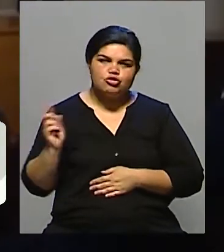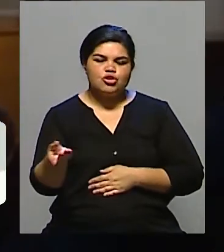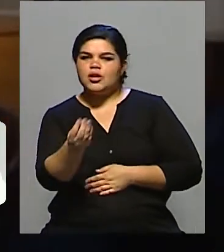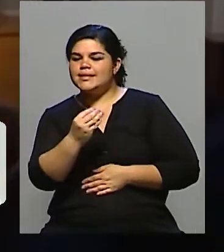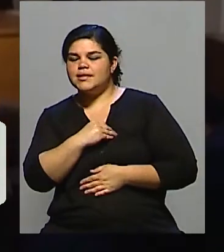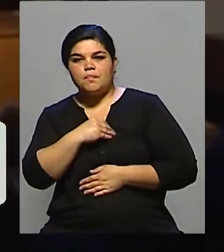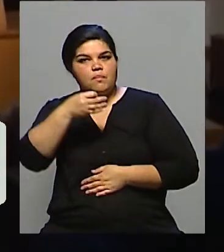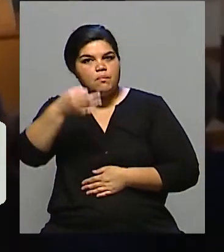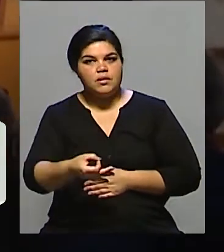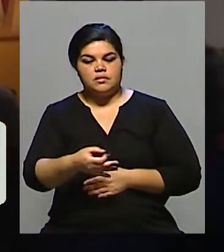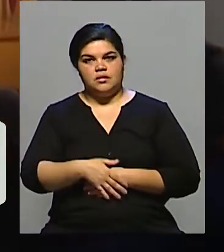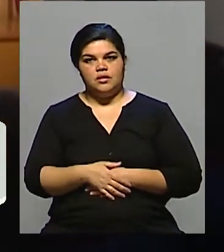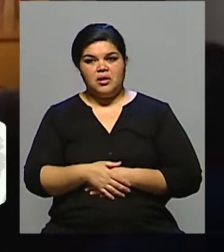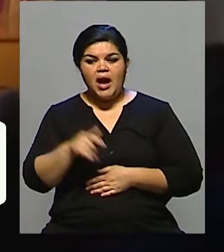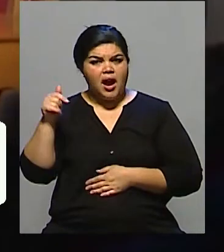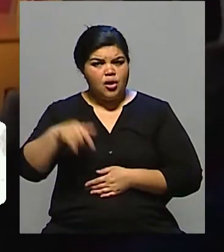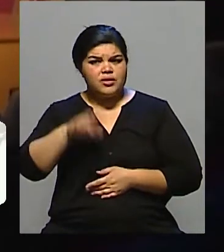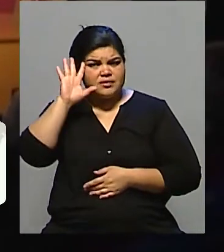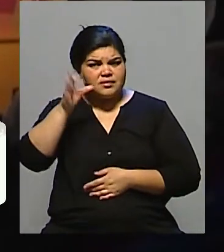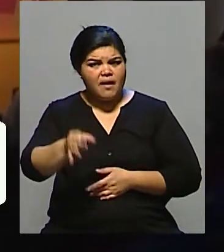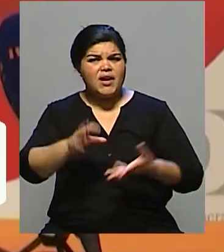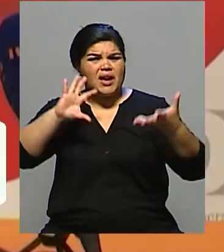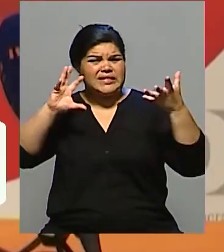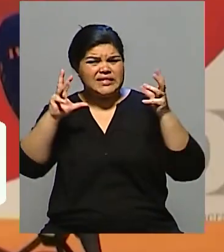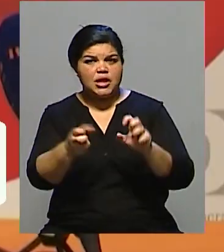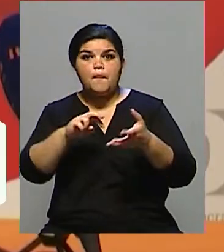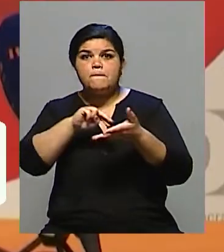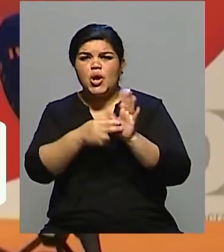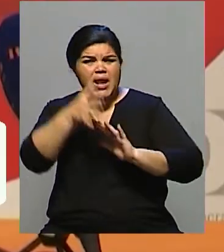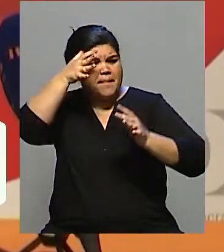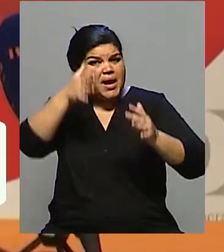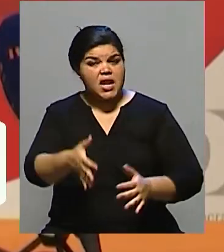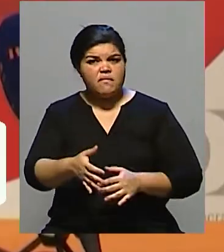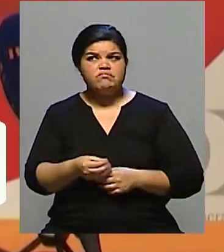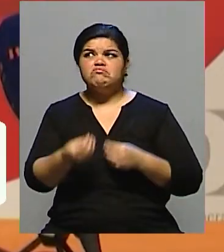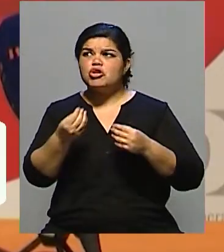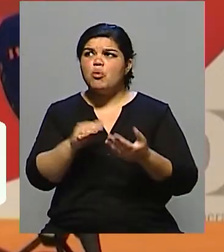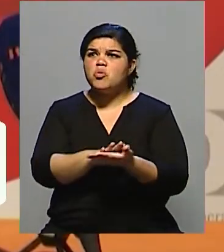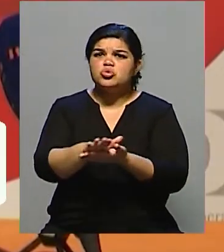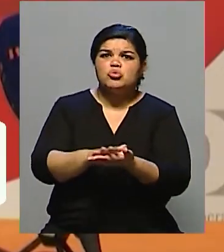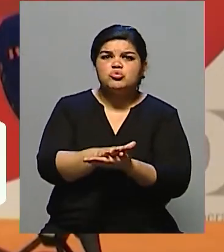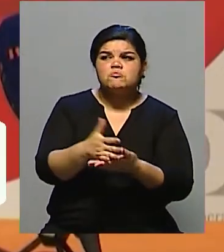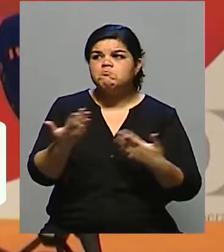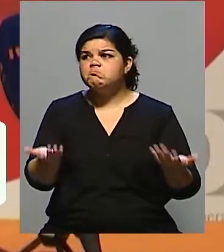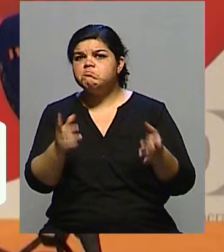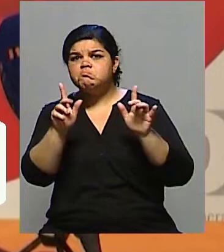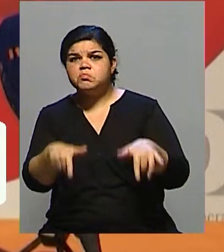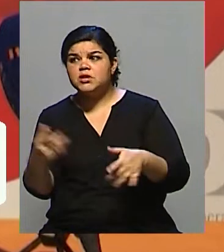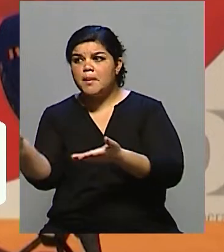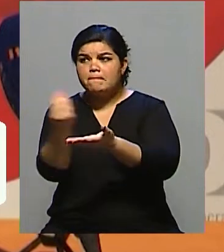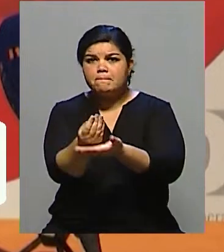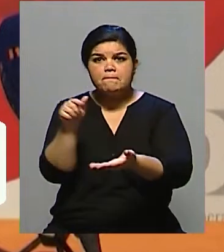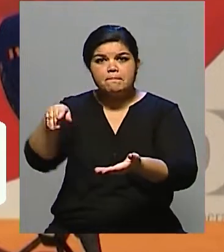en una crisis impresionante. ¿Cómo vamos a salir? ¿Será Meloni la persona apta para salir de